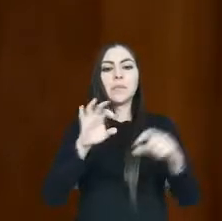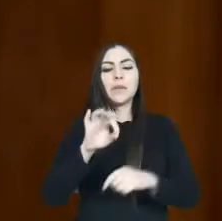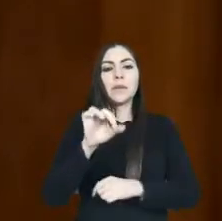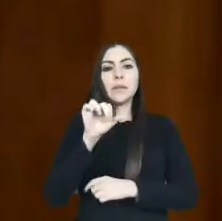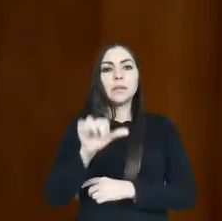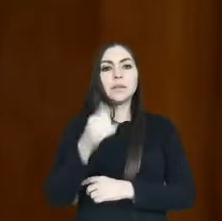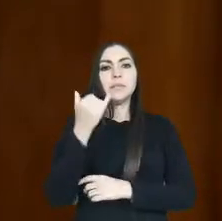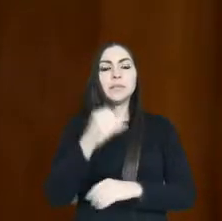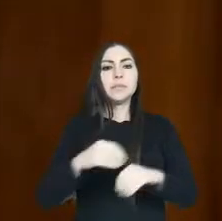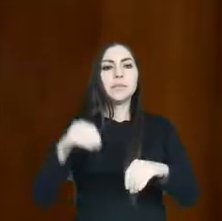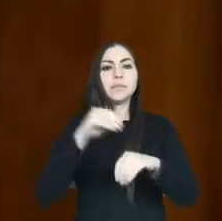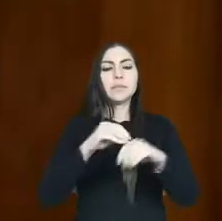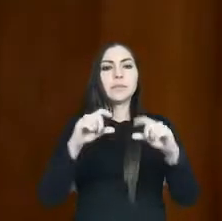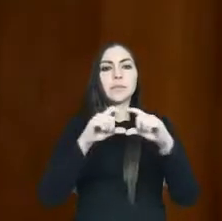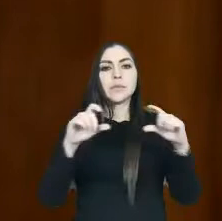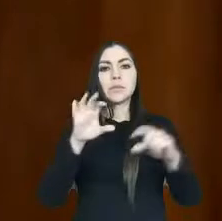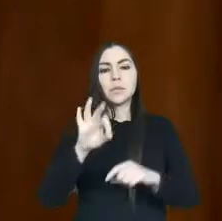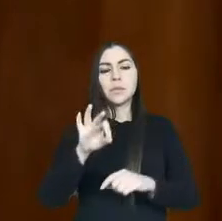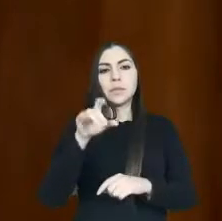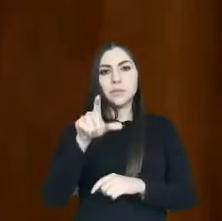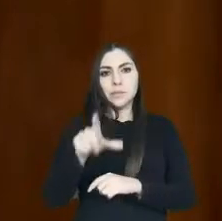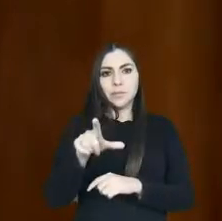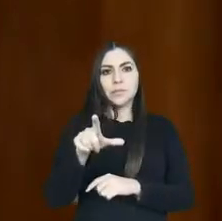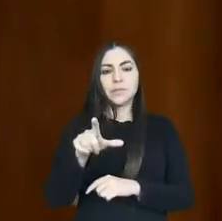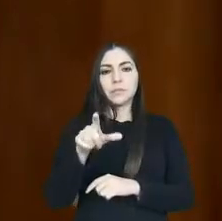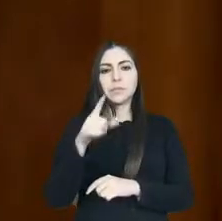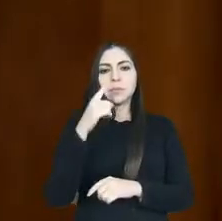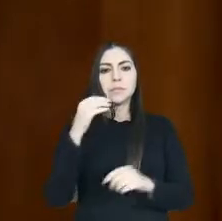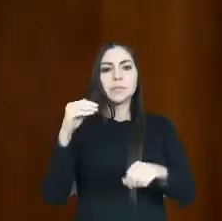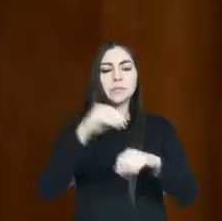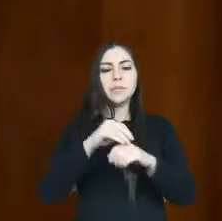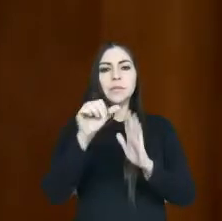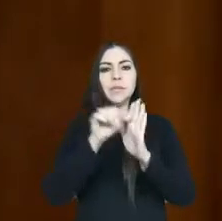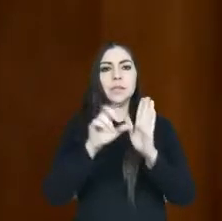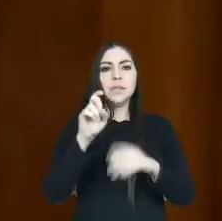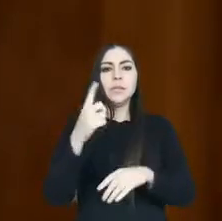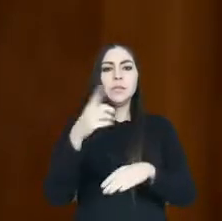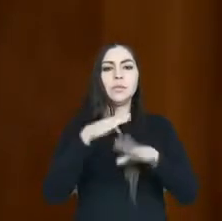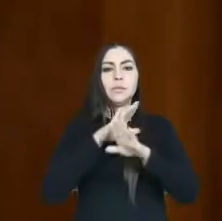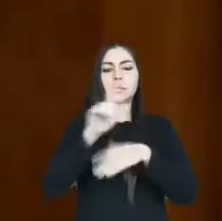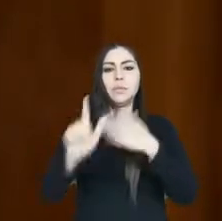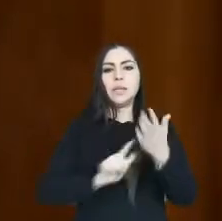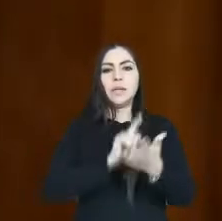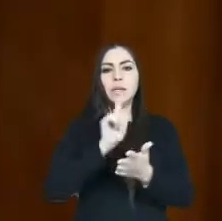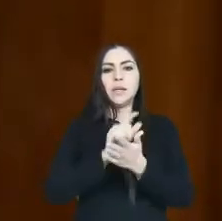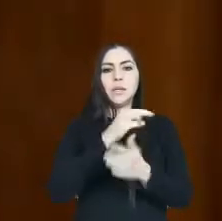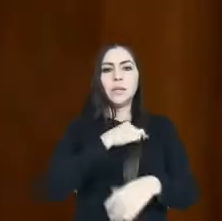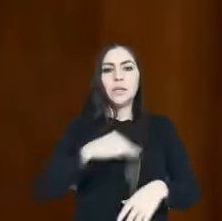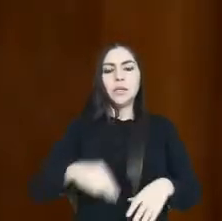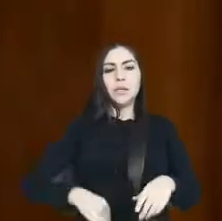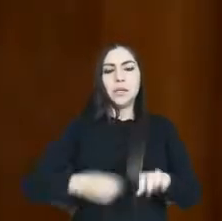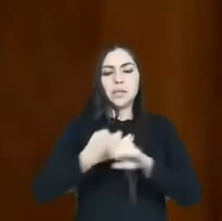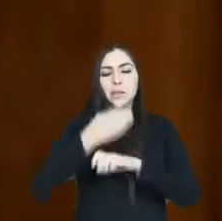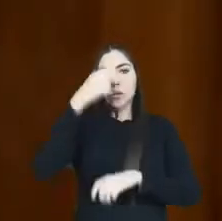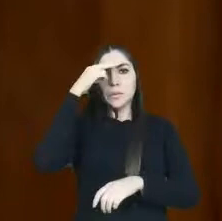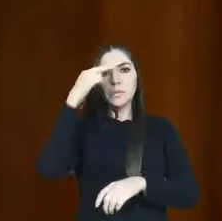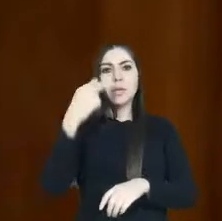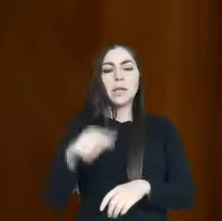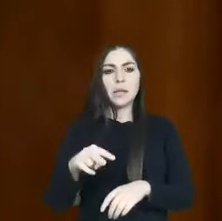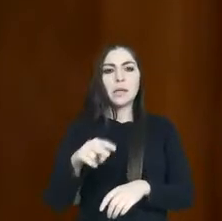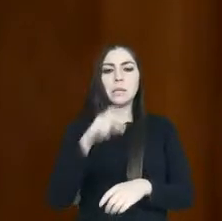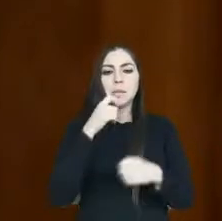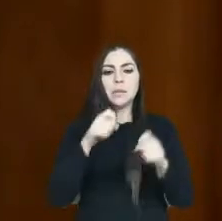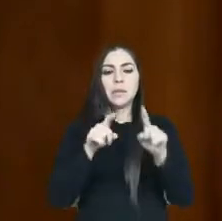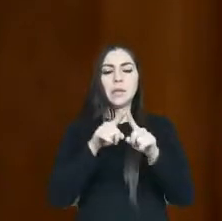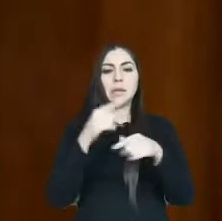46 y se adiciona la fracción 47 al artículo 31 de la Ley Orgánica Municipal del Estado de México, conforme al